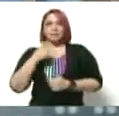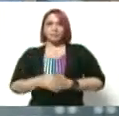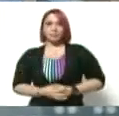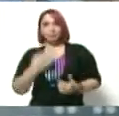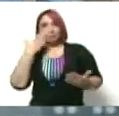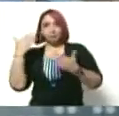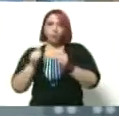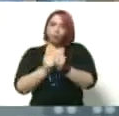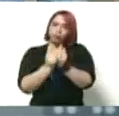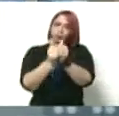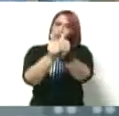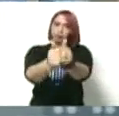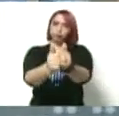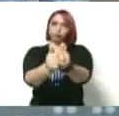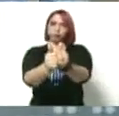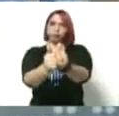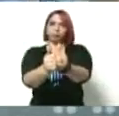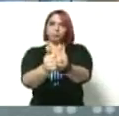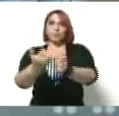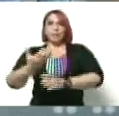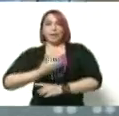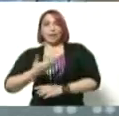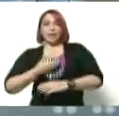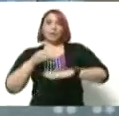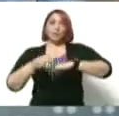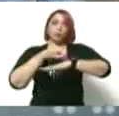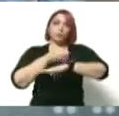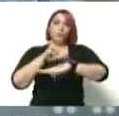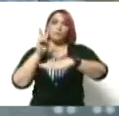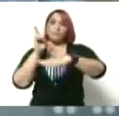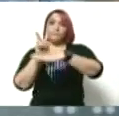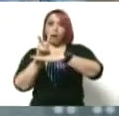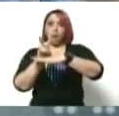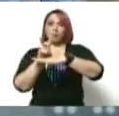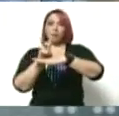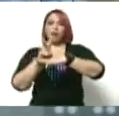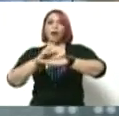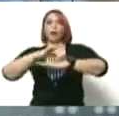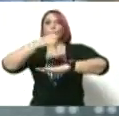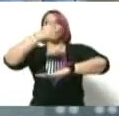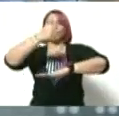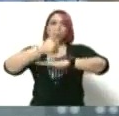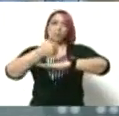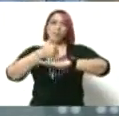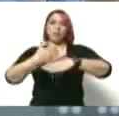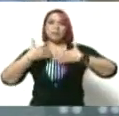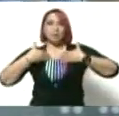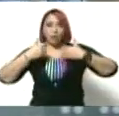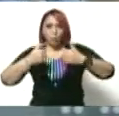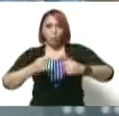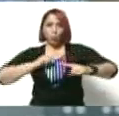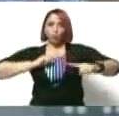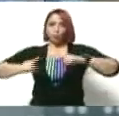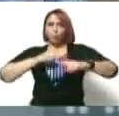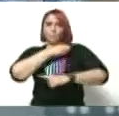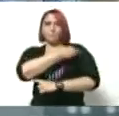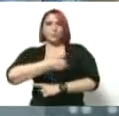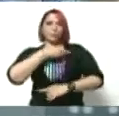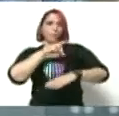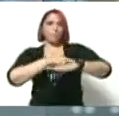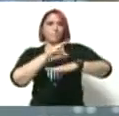acompañado del alcalde del municipio vargas de la autoridad de salud del coordinador de la misión médica